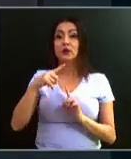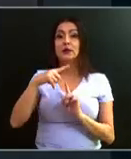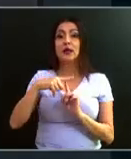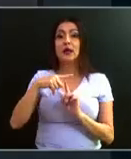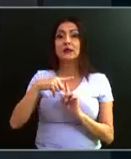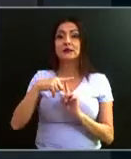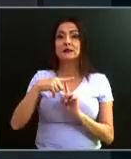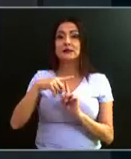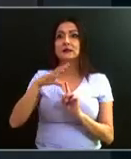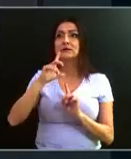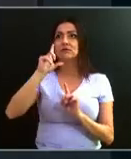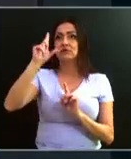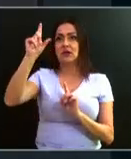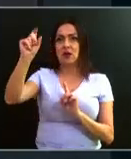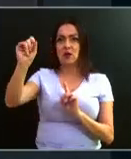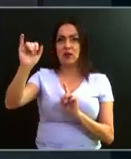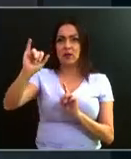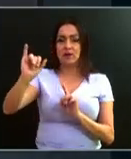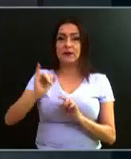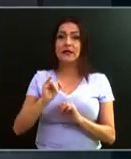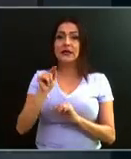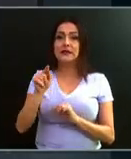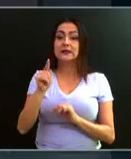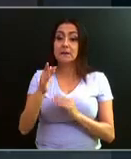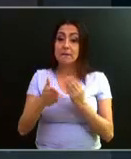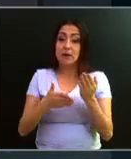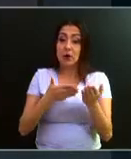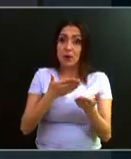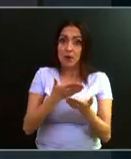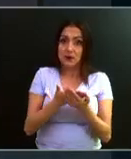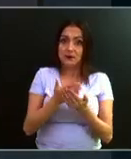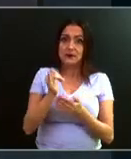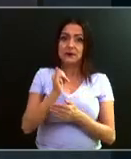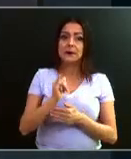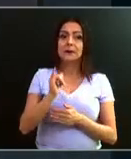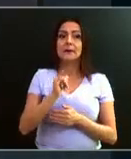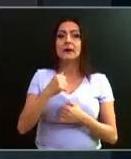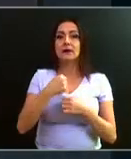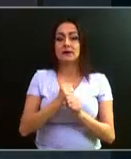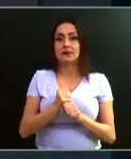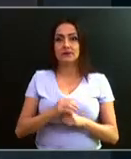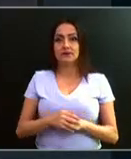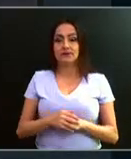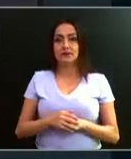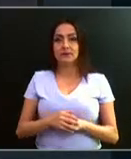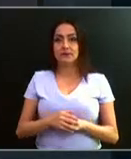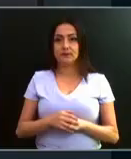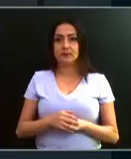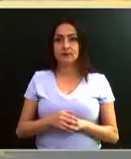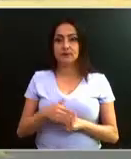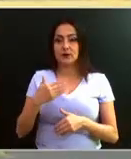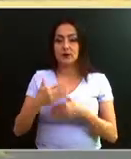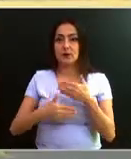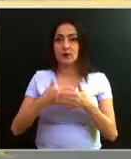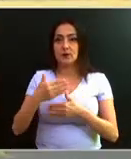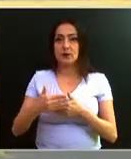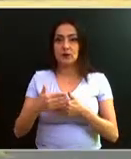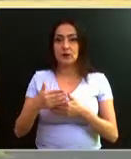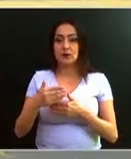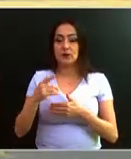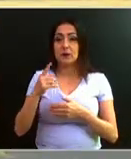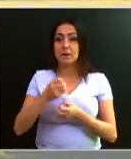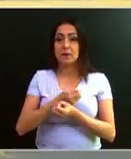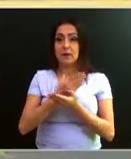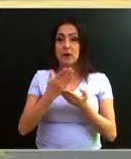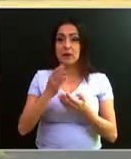taxis rurales. Esta propuesta tarifaria se estará sometiendo al proceso de audiencia